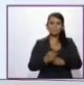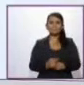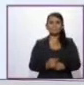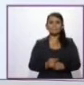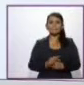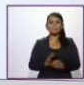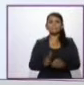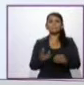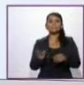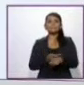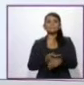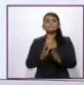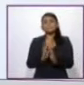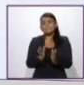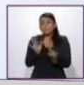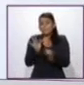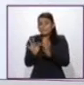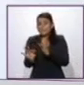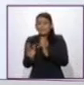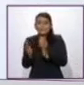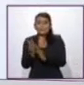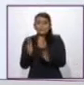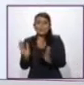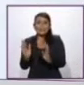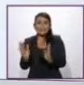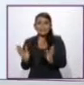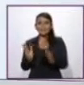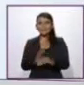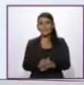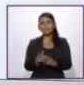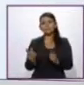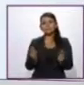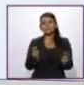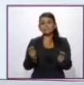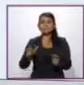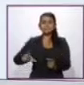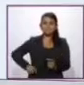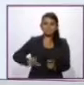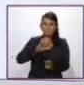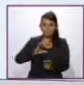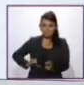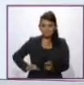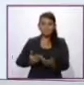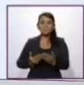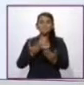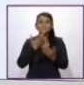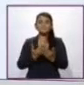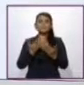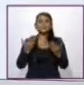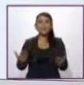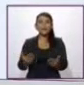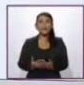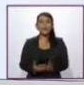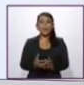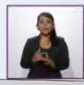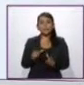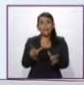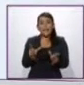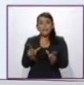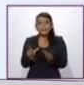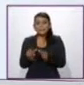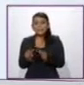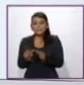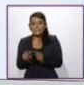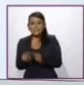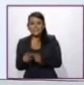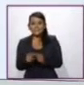este último debate entre los candidatos a la gubernatura. Daremos paso a una ronda de cierre en la que cada uno